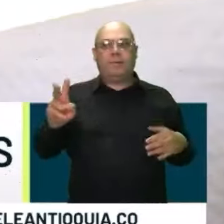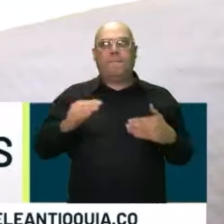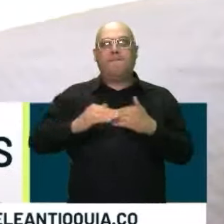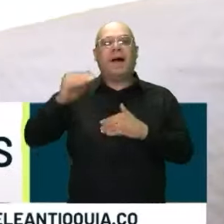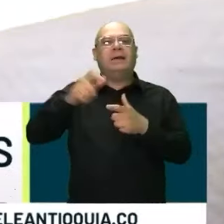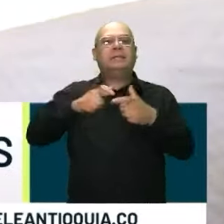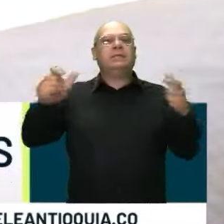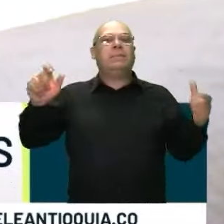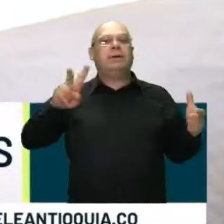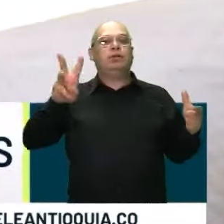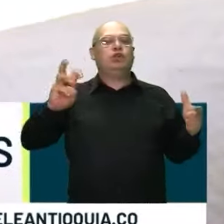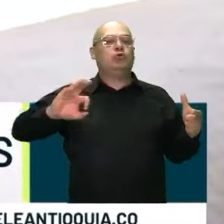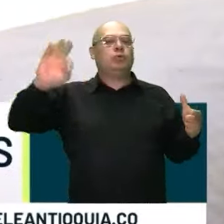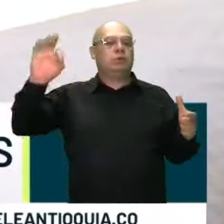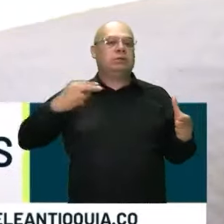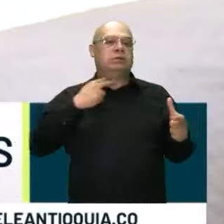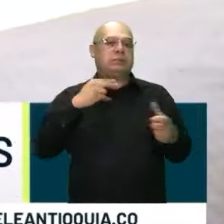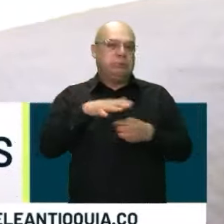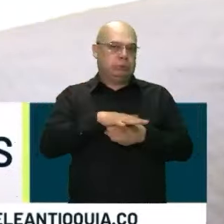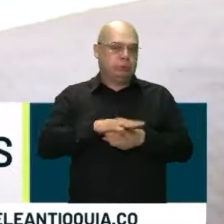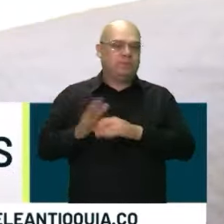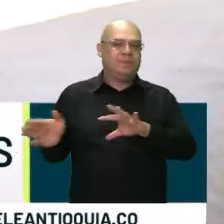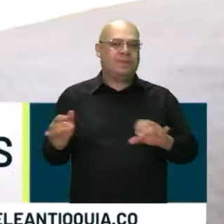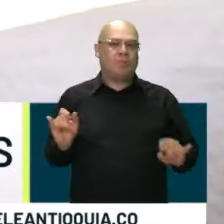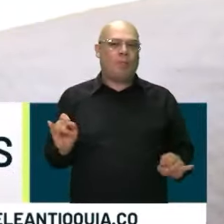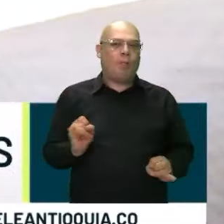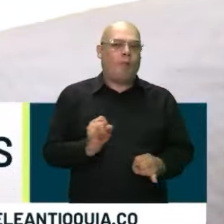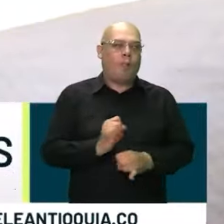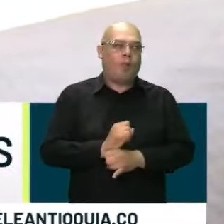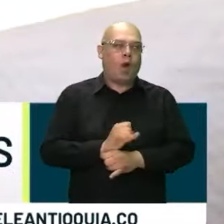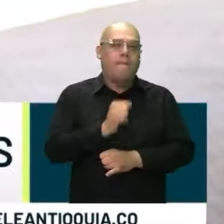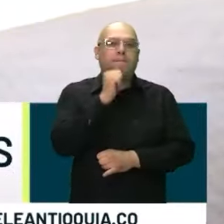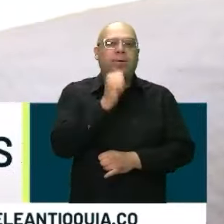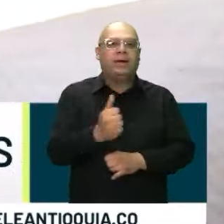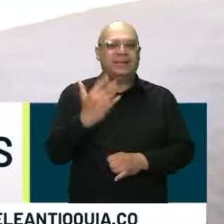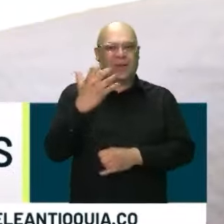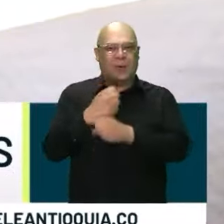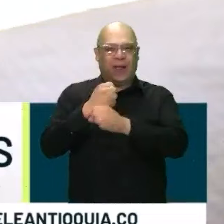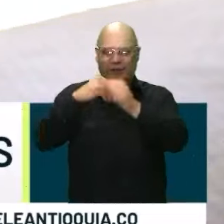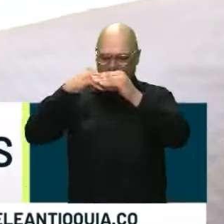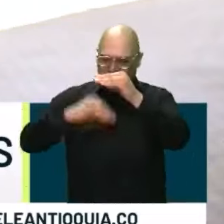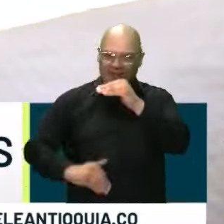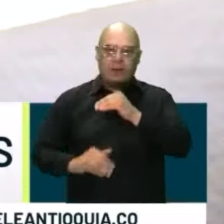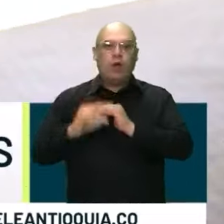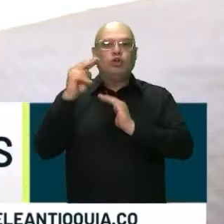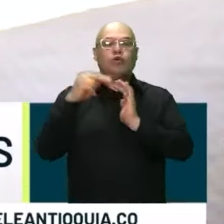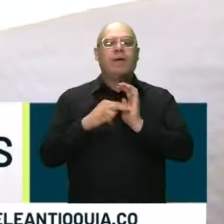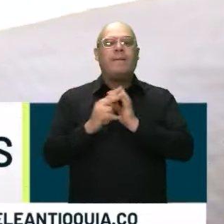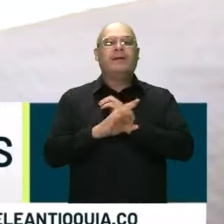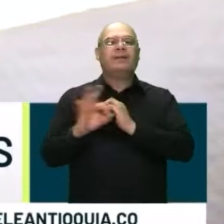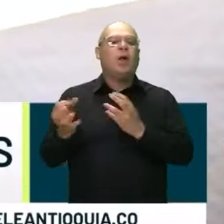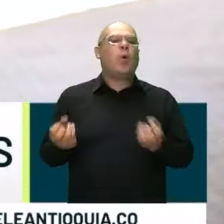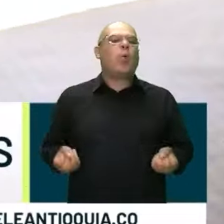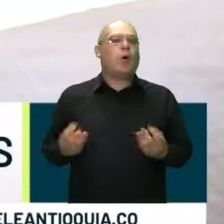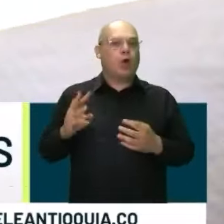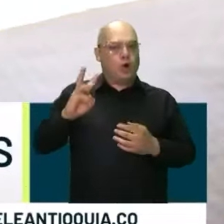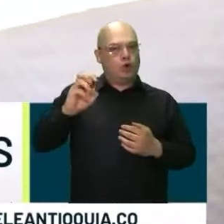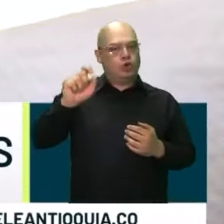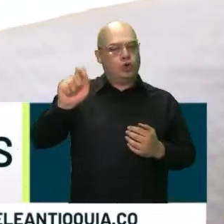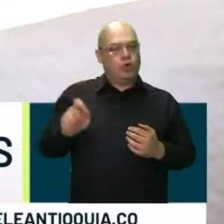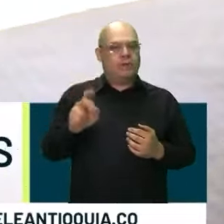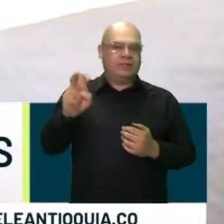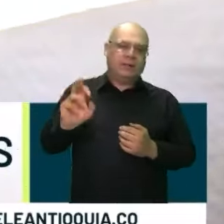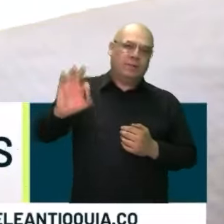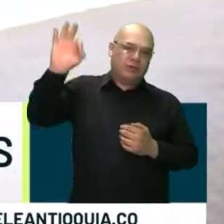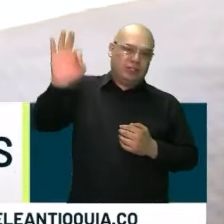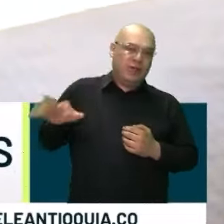parte, la desnutrición crónica en menores de edad, menores de 5 años, llegó a 2023 en un 8,7%, pese a que hace